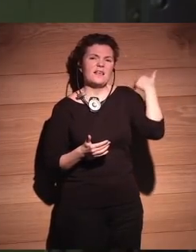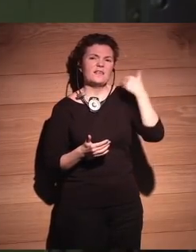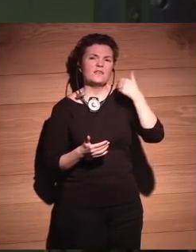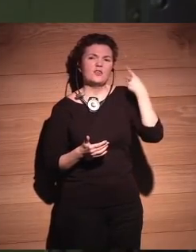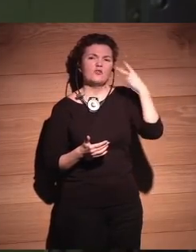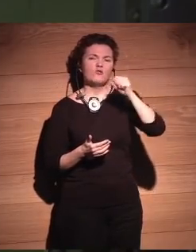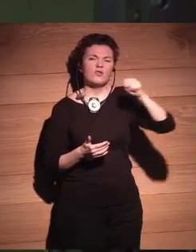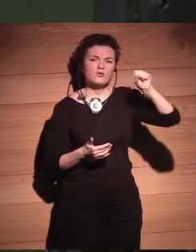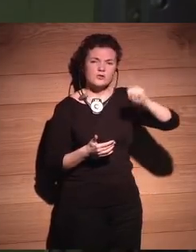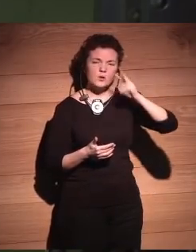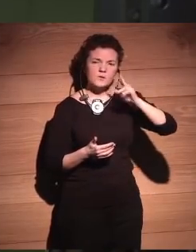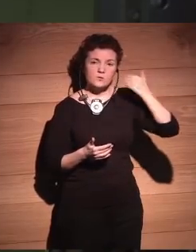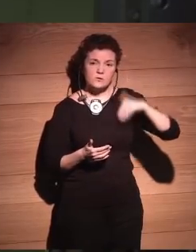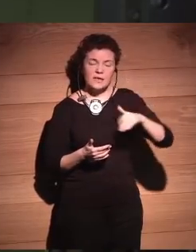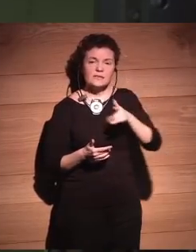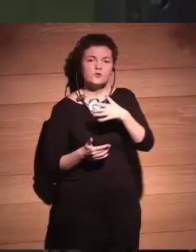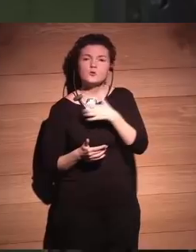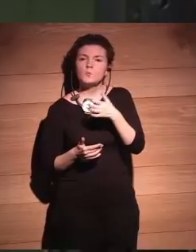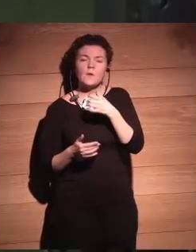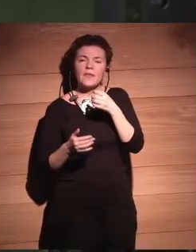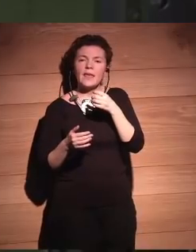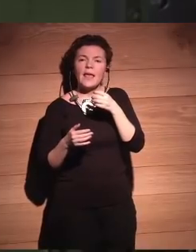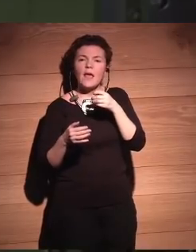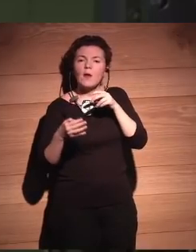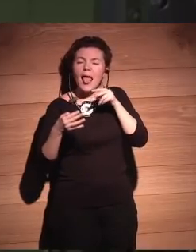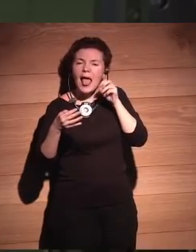siglos, y es que no pueden atravesar.